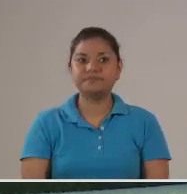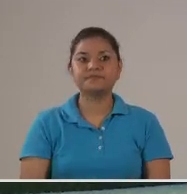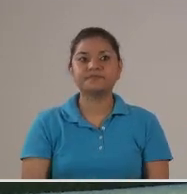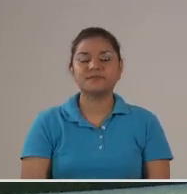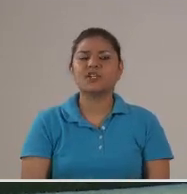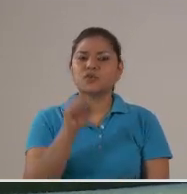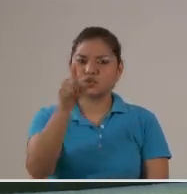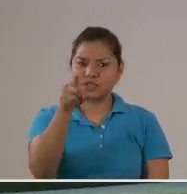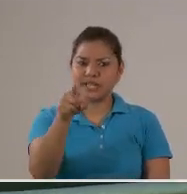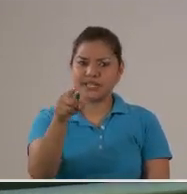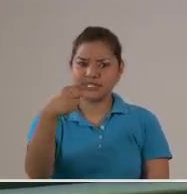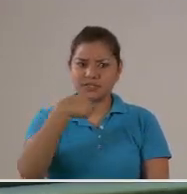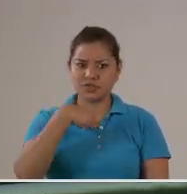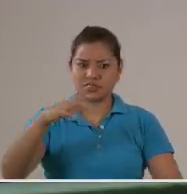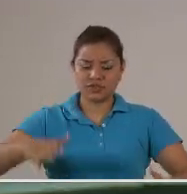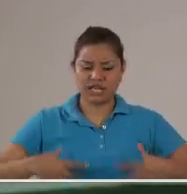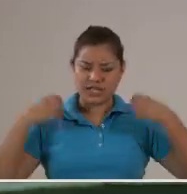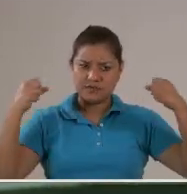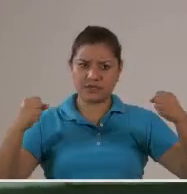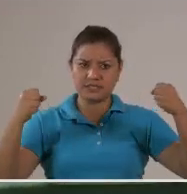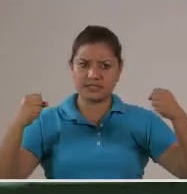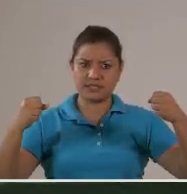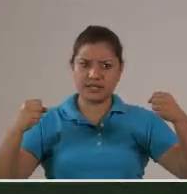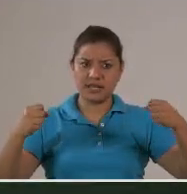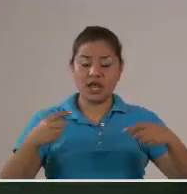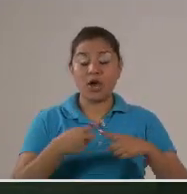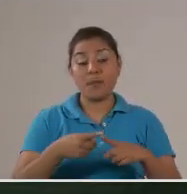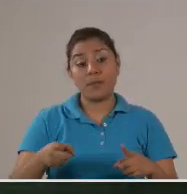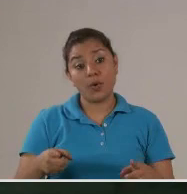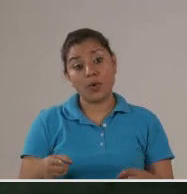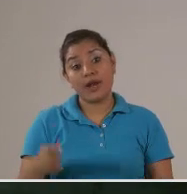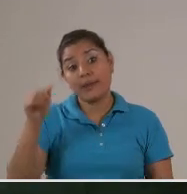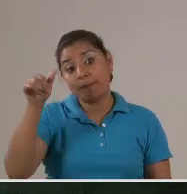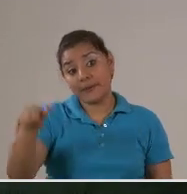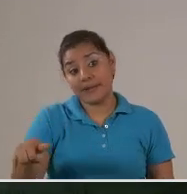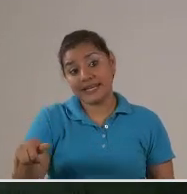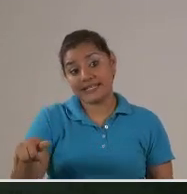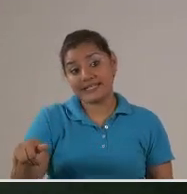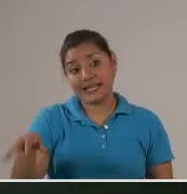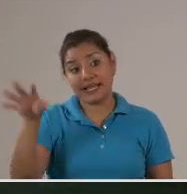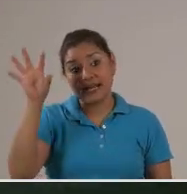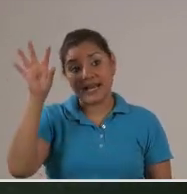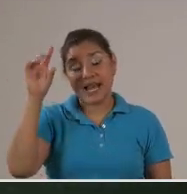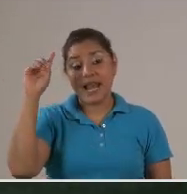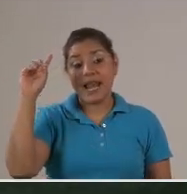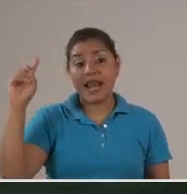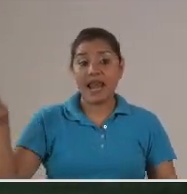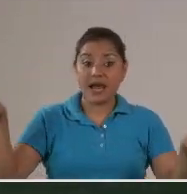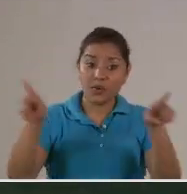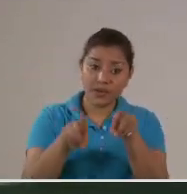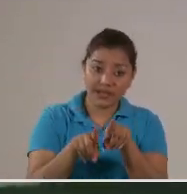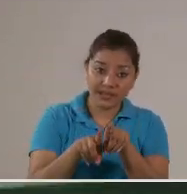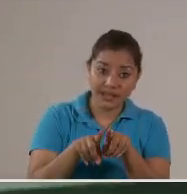esfuércense Por qué por mantener la unidad de qué del espíritu